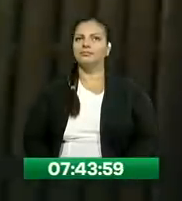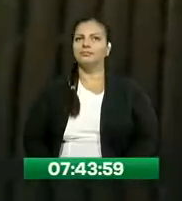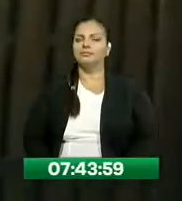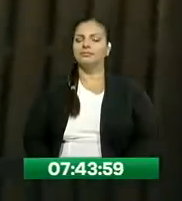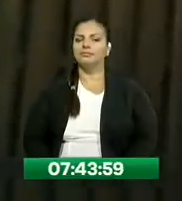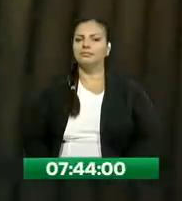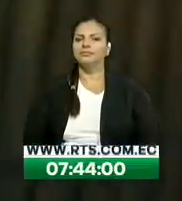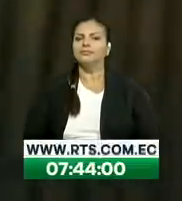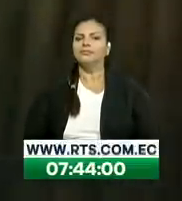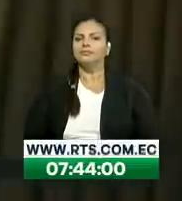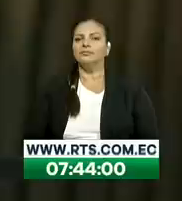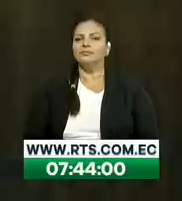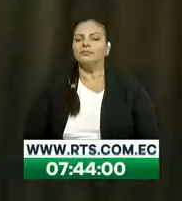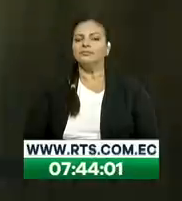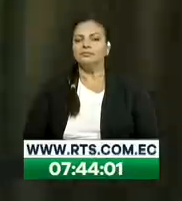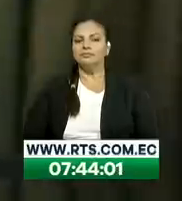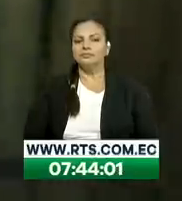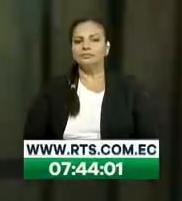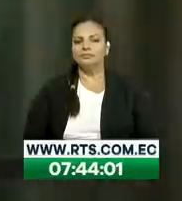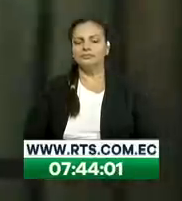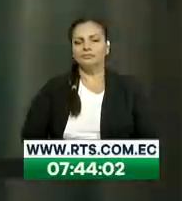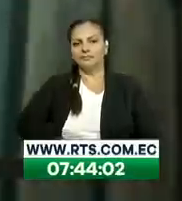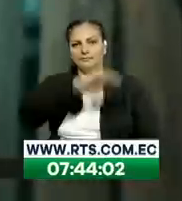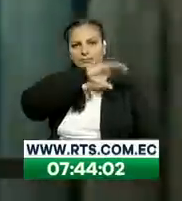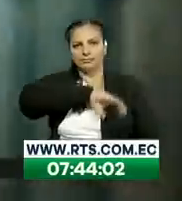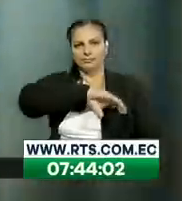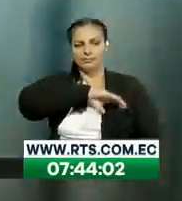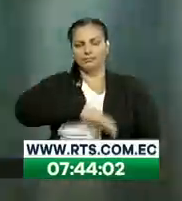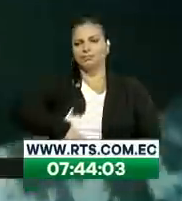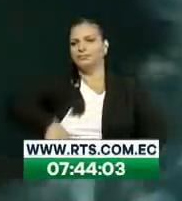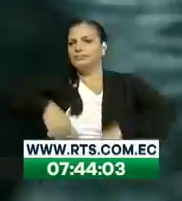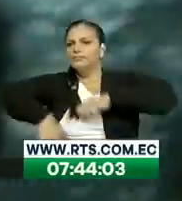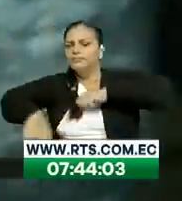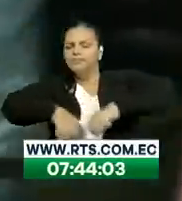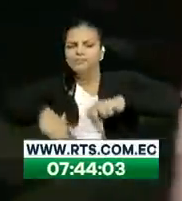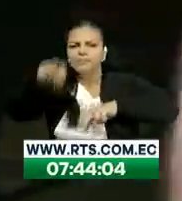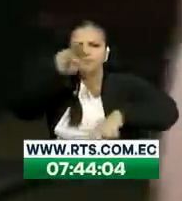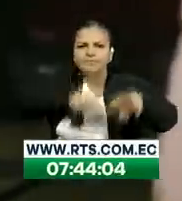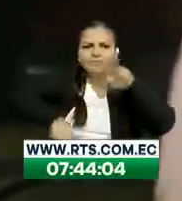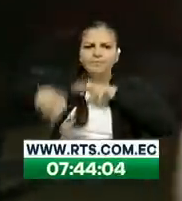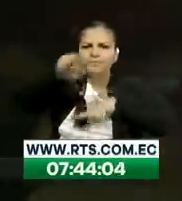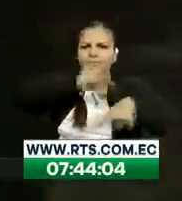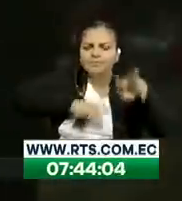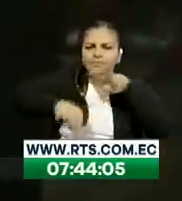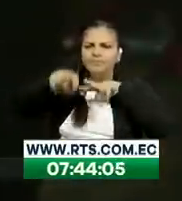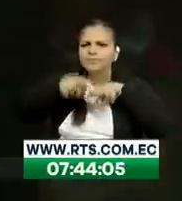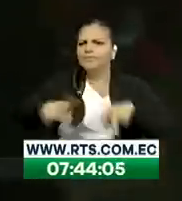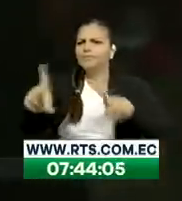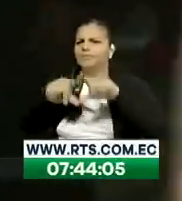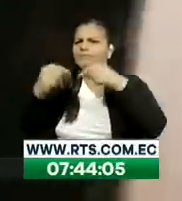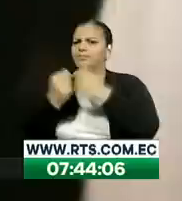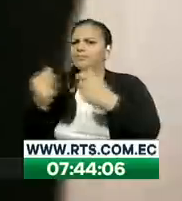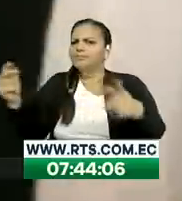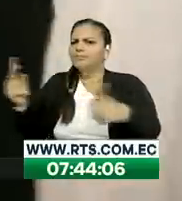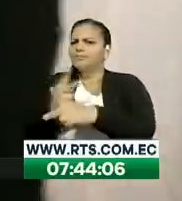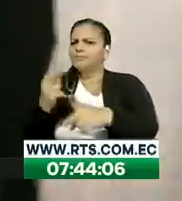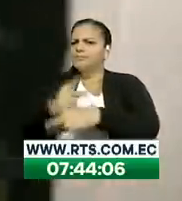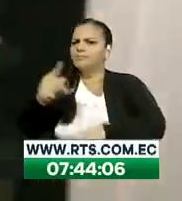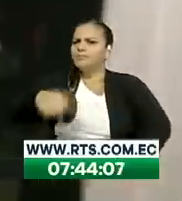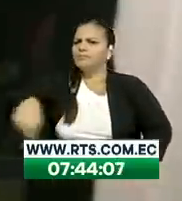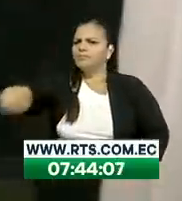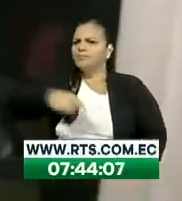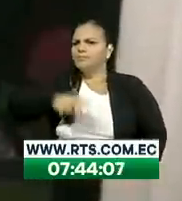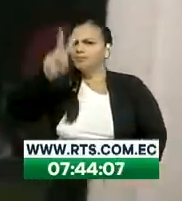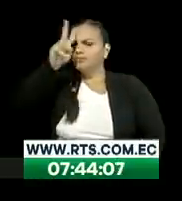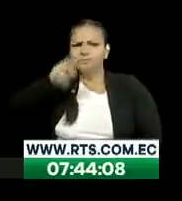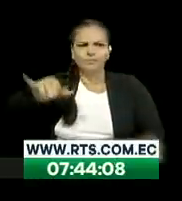Según los seguimientos, era una presunta organización de un nivel jerárquico alto. No robaban cualquier vaca, sino semovientes de razas cotizadas en